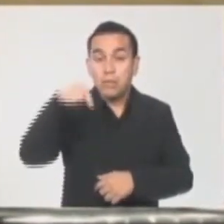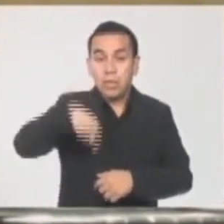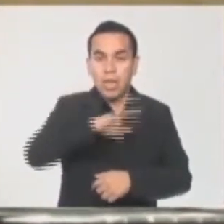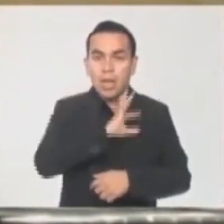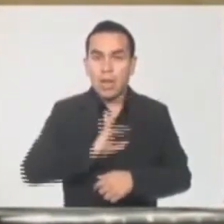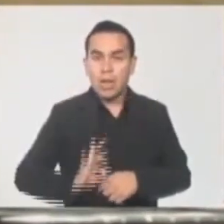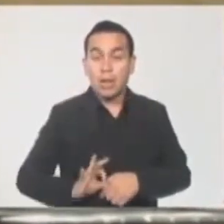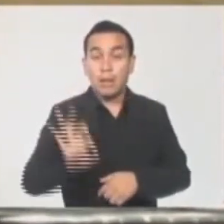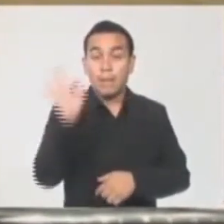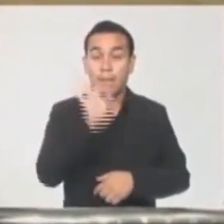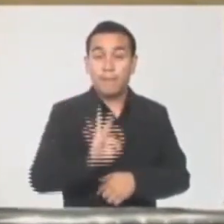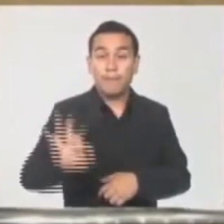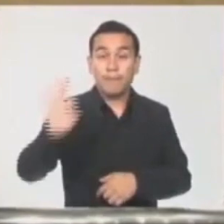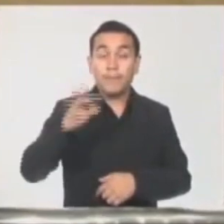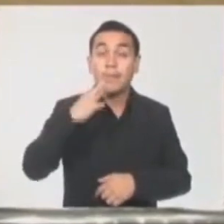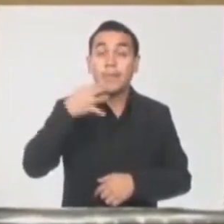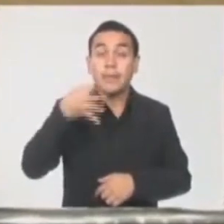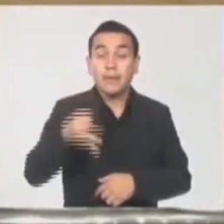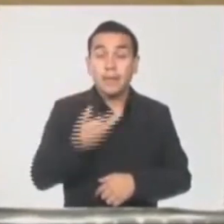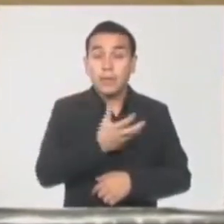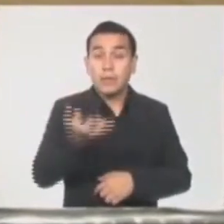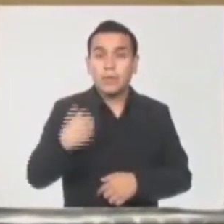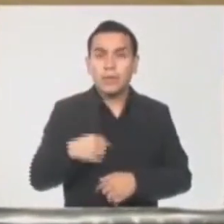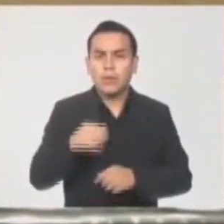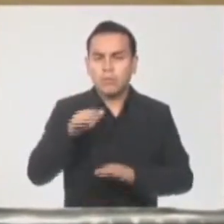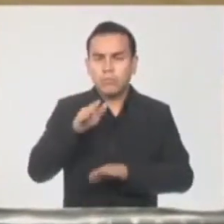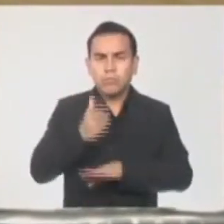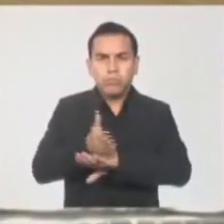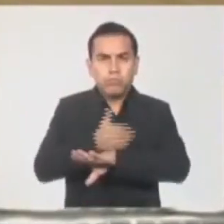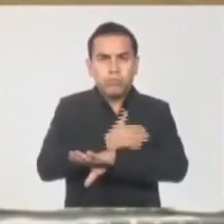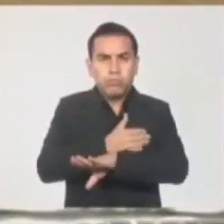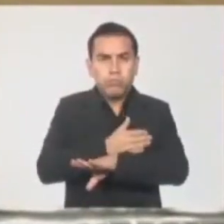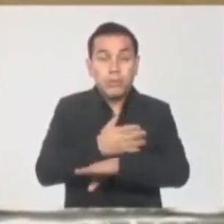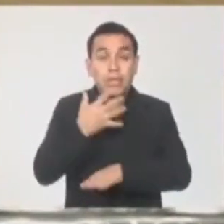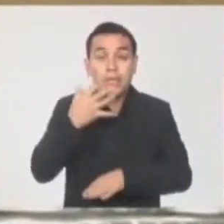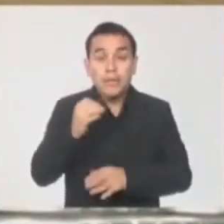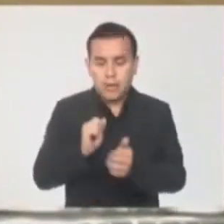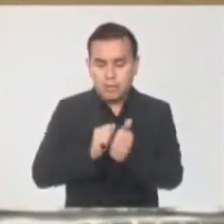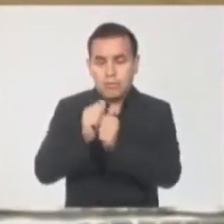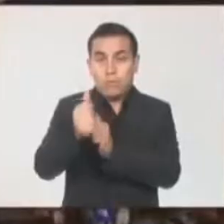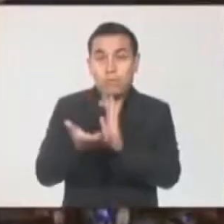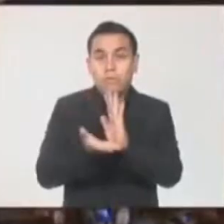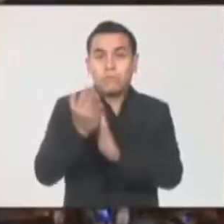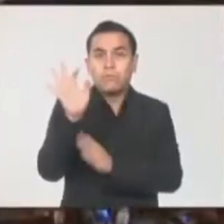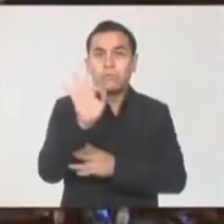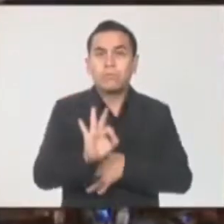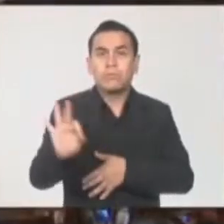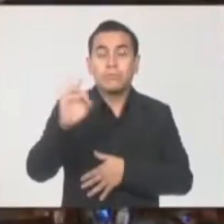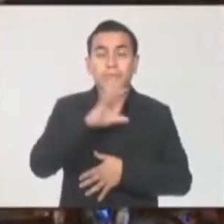permitir que nadie nos arrebate cada paso que hemos dado ni los pasos que estamos por dar.